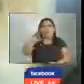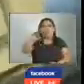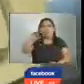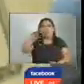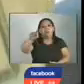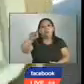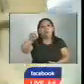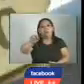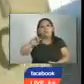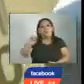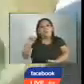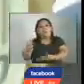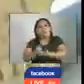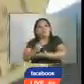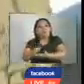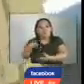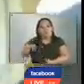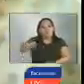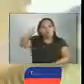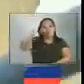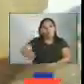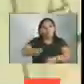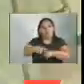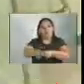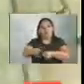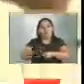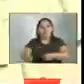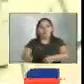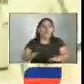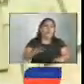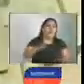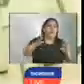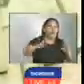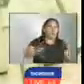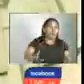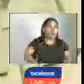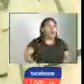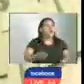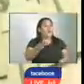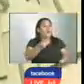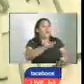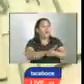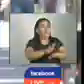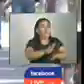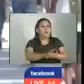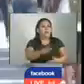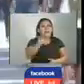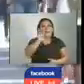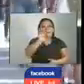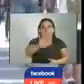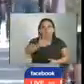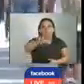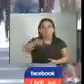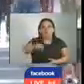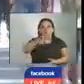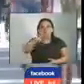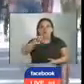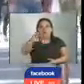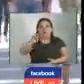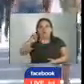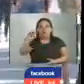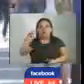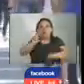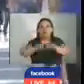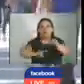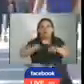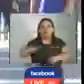aguinaldo y esto le costará más o menos al Estado alrededor de 5 millones para el